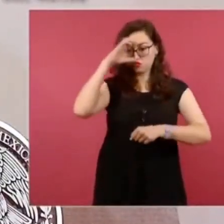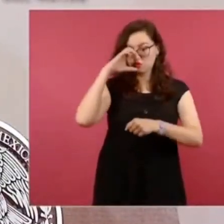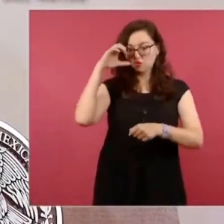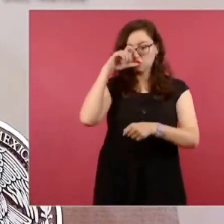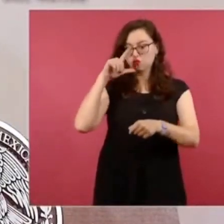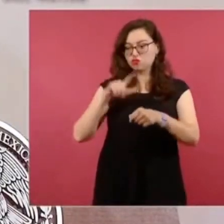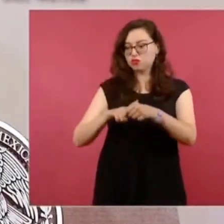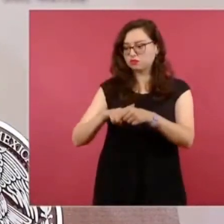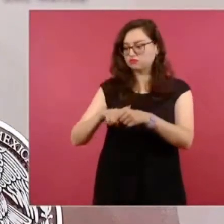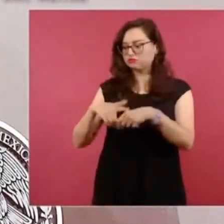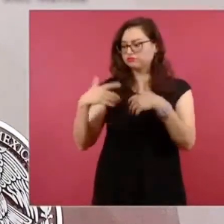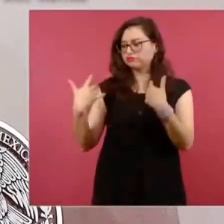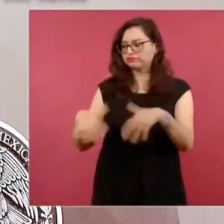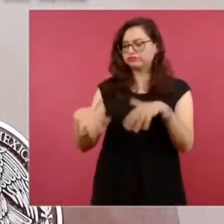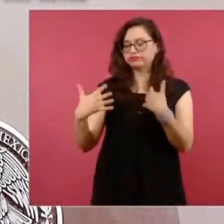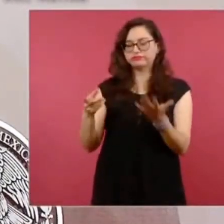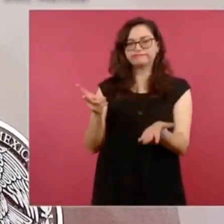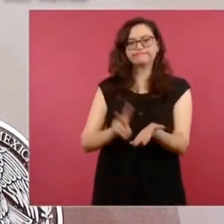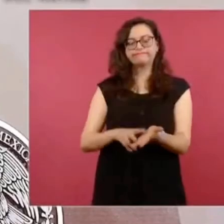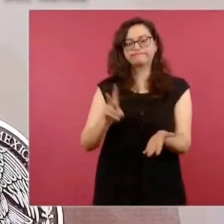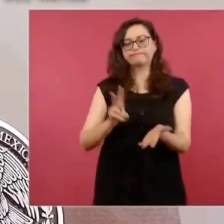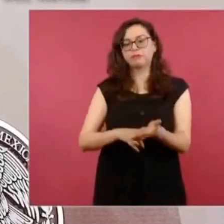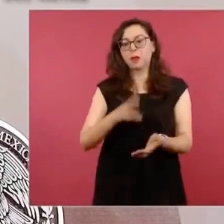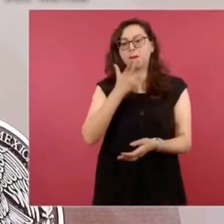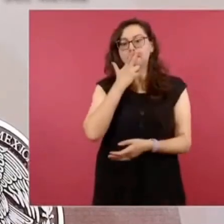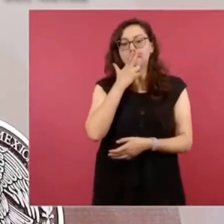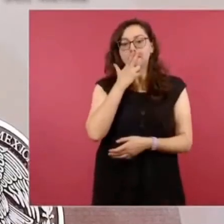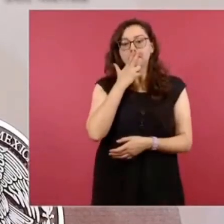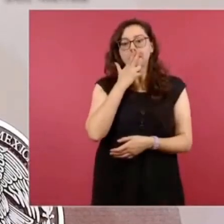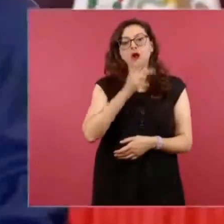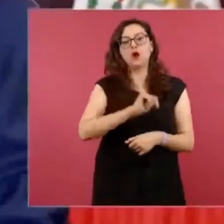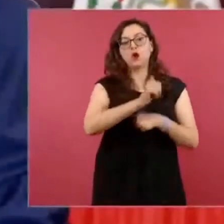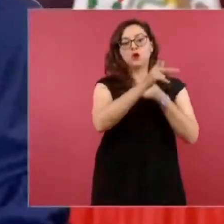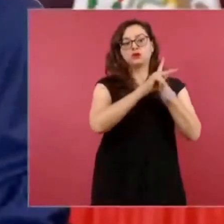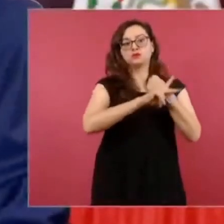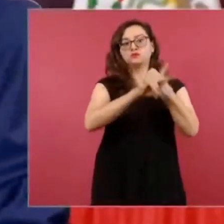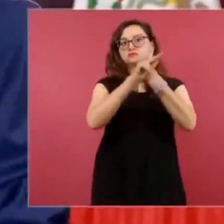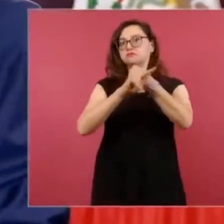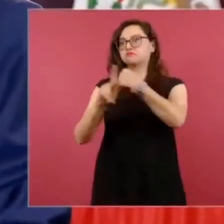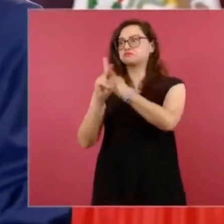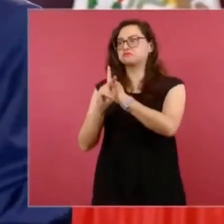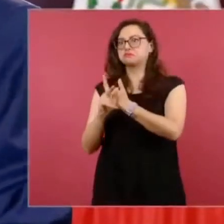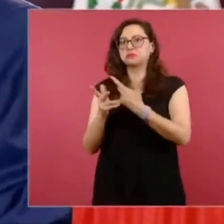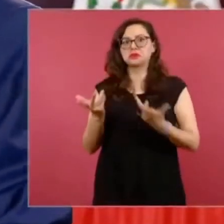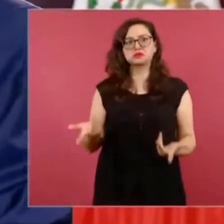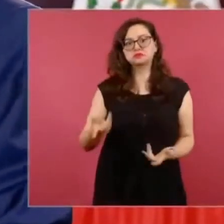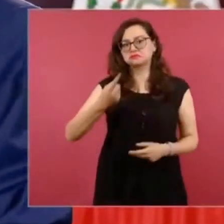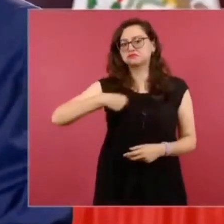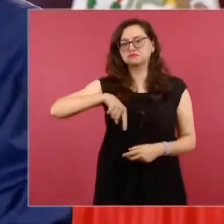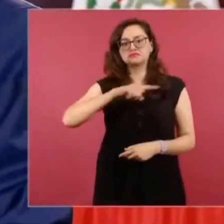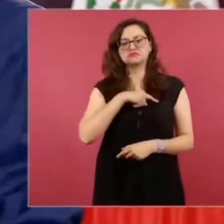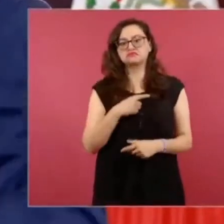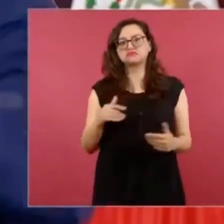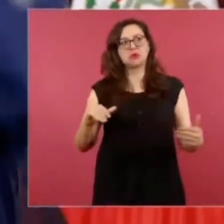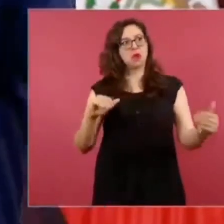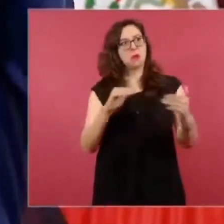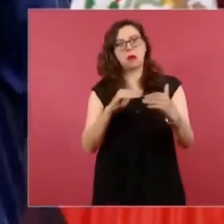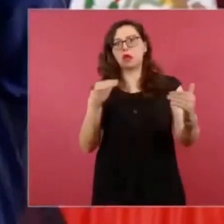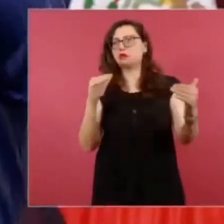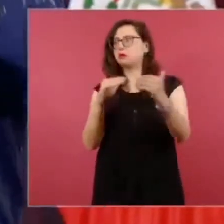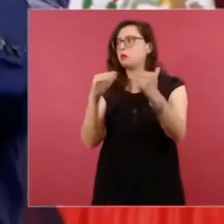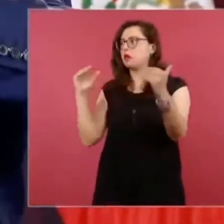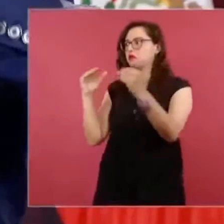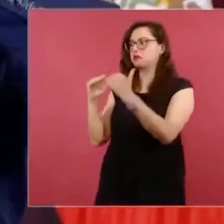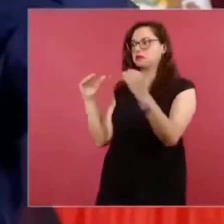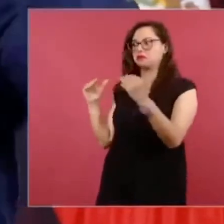entre los mejores países del mundo, aunque no les guste a los conservadores. Ya ven cómo